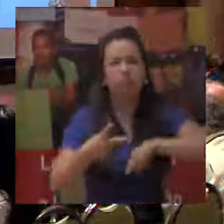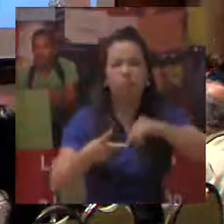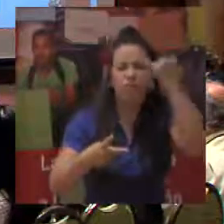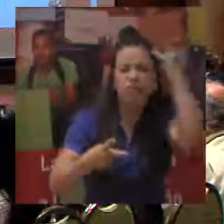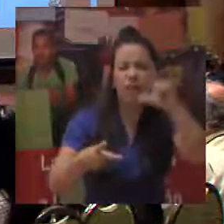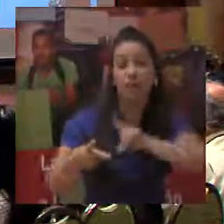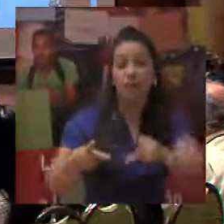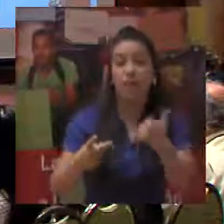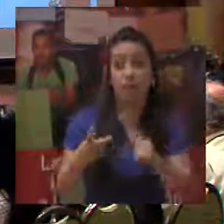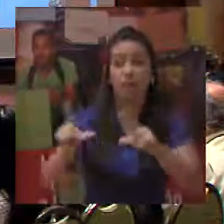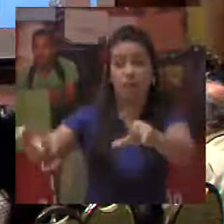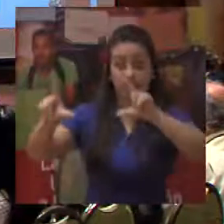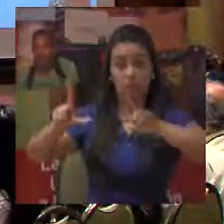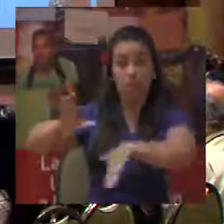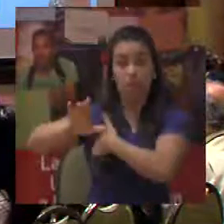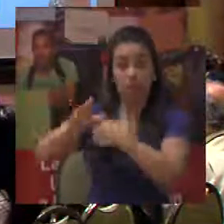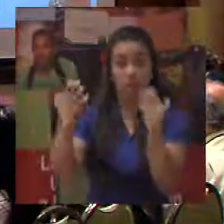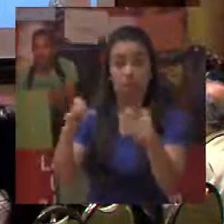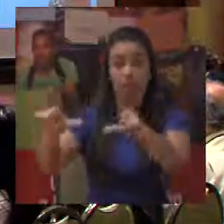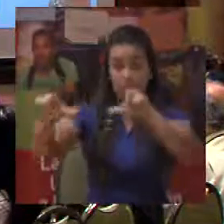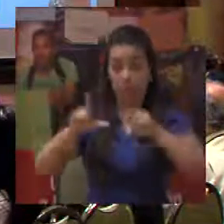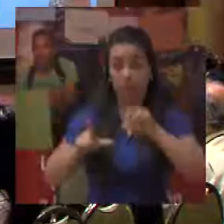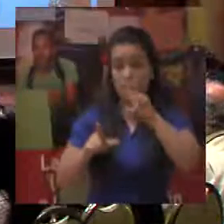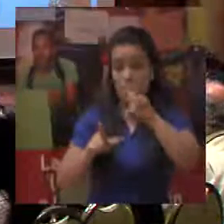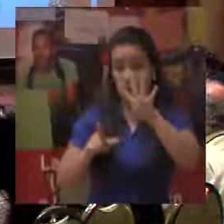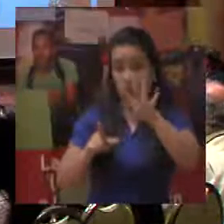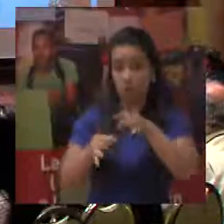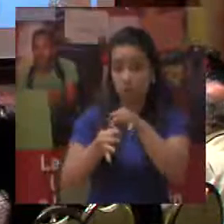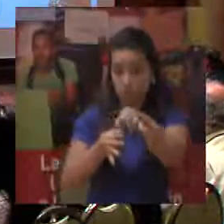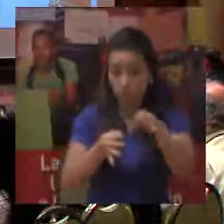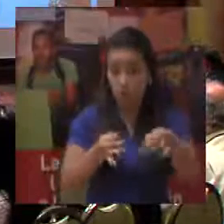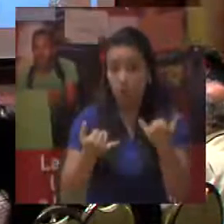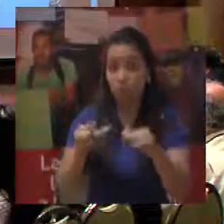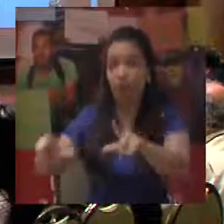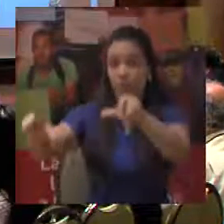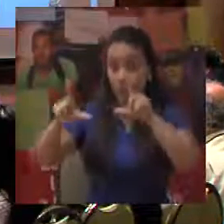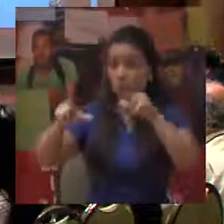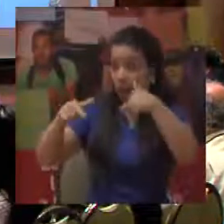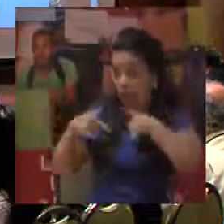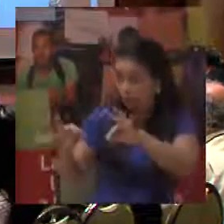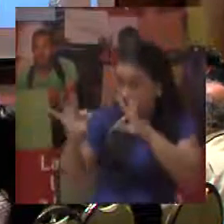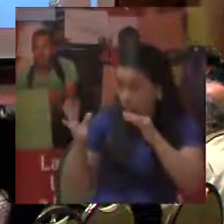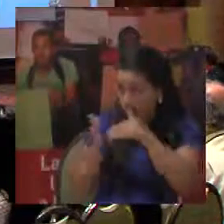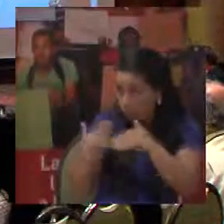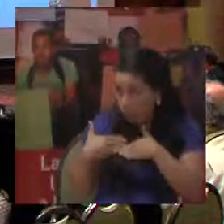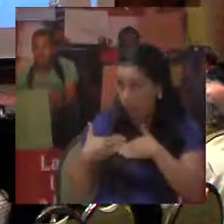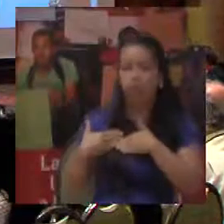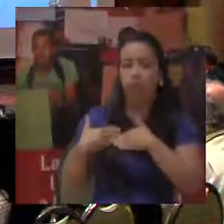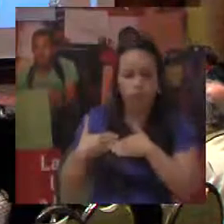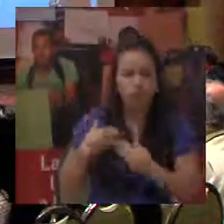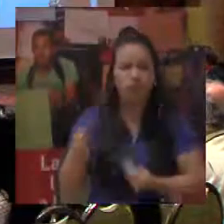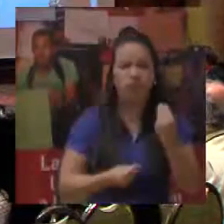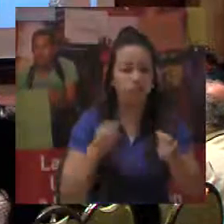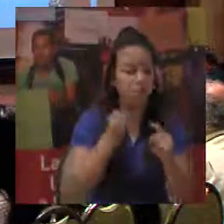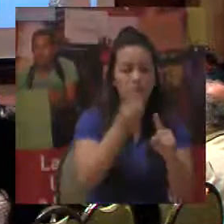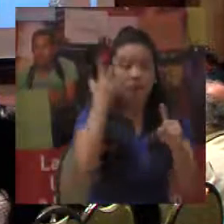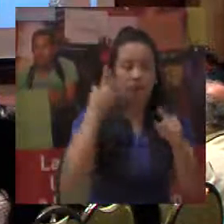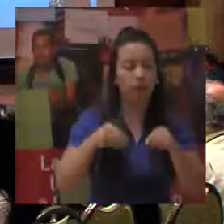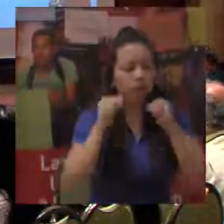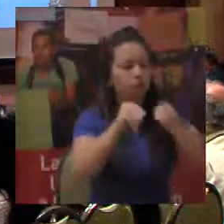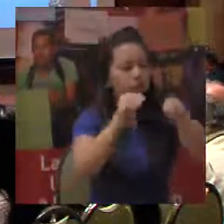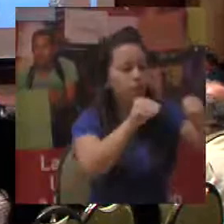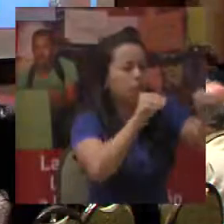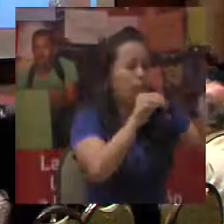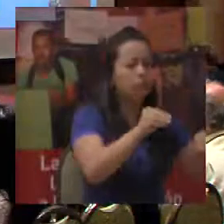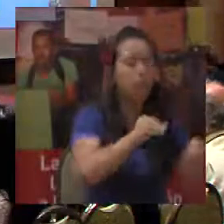por el Ministerio de Educación en 24 municipios el año pasado. Logramos impactar un poco más